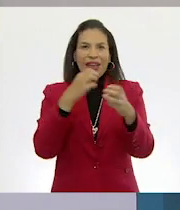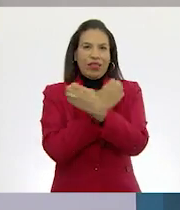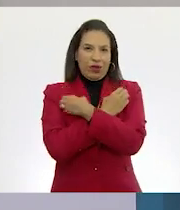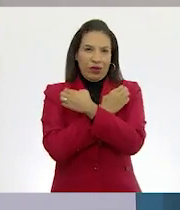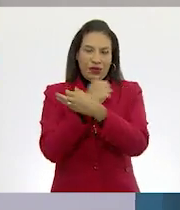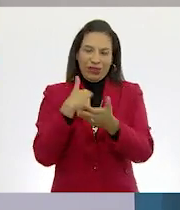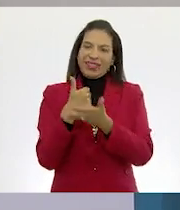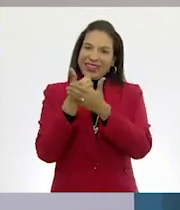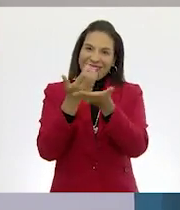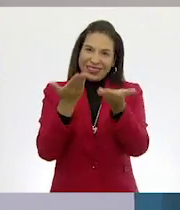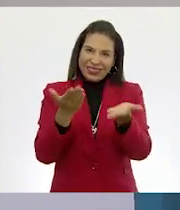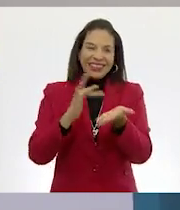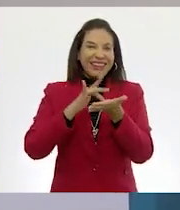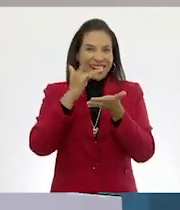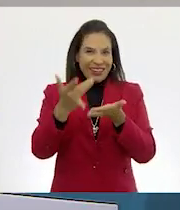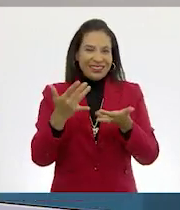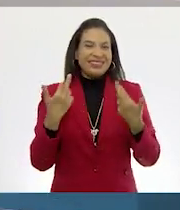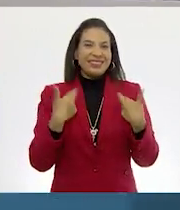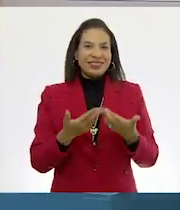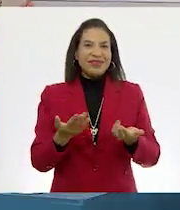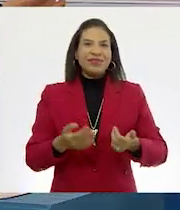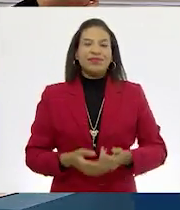Yo te ayudo. Gracias, maestra.